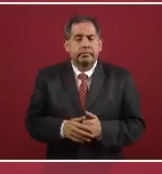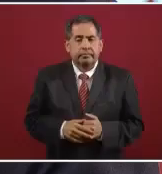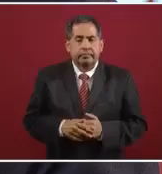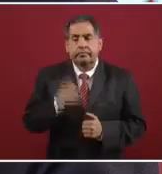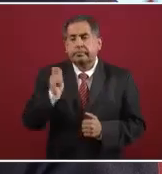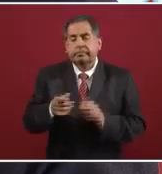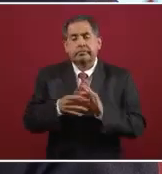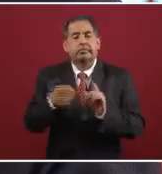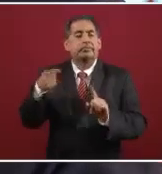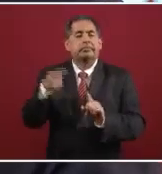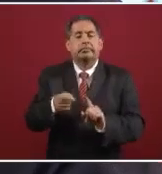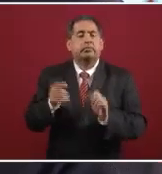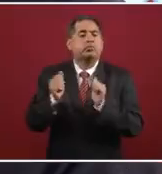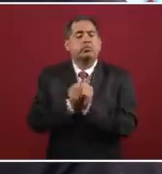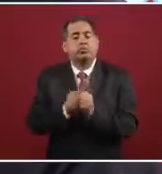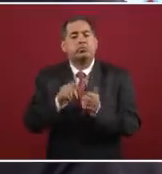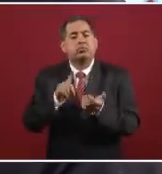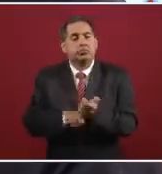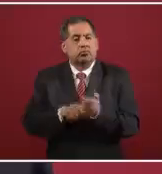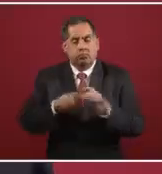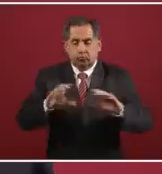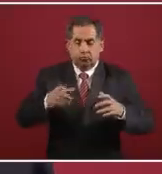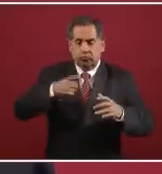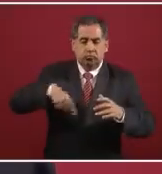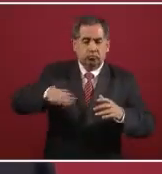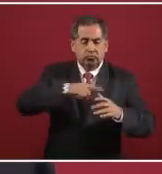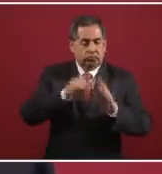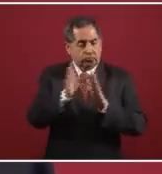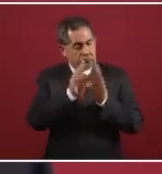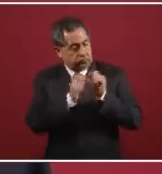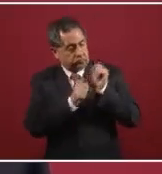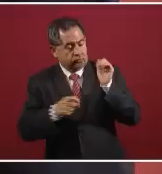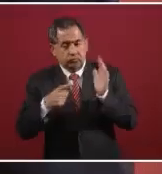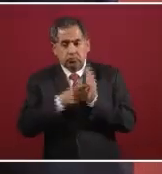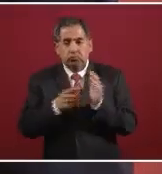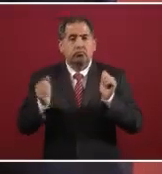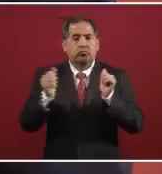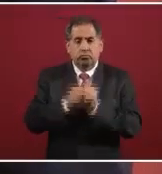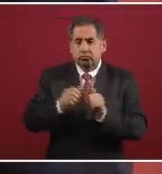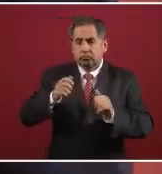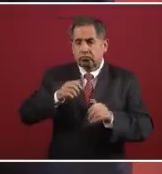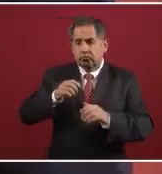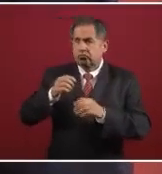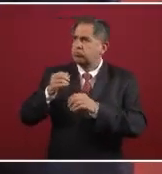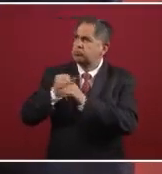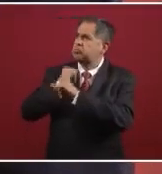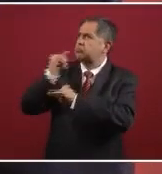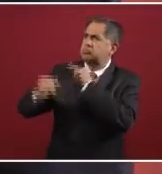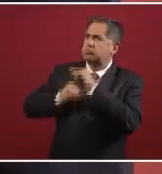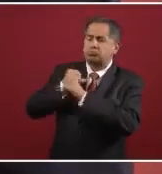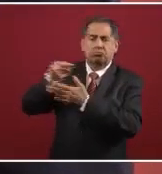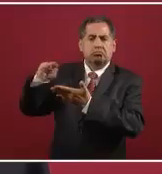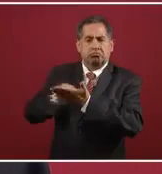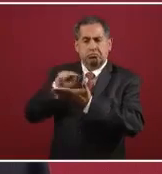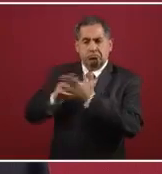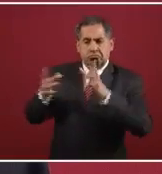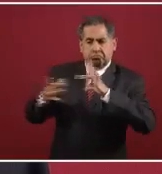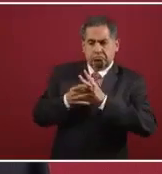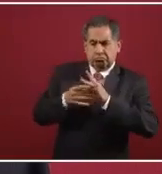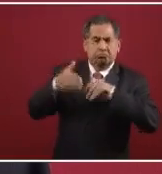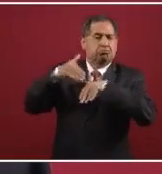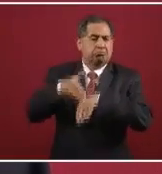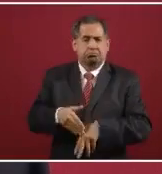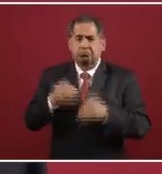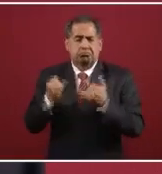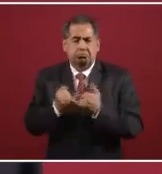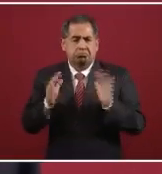tiene que ver con un fundamento constitucional o con las convenciones que existen. El